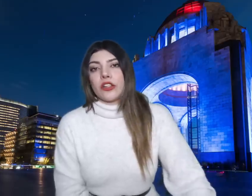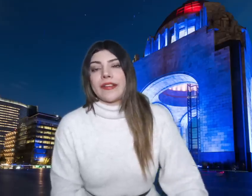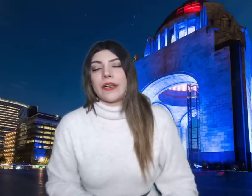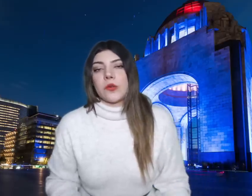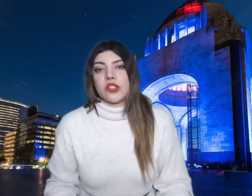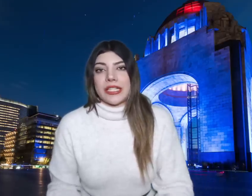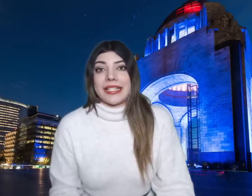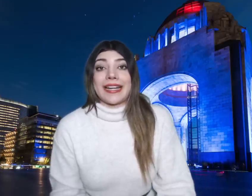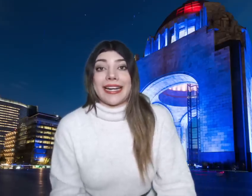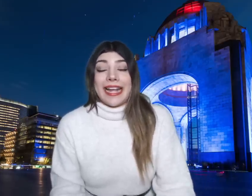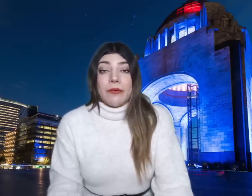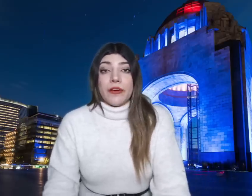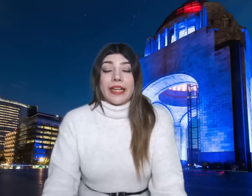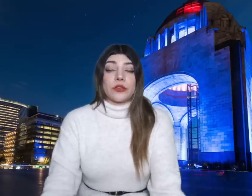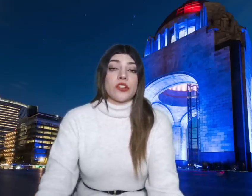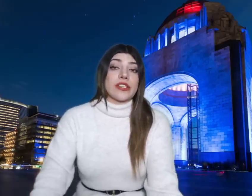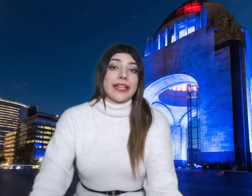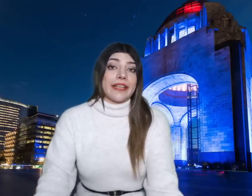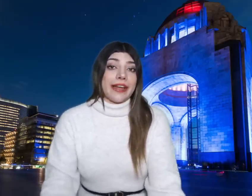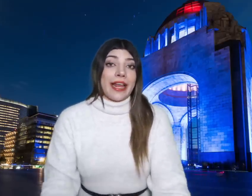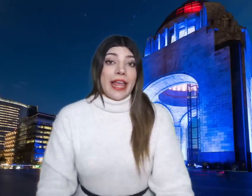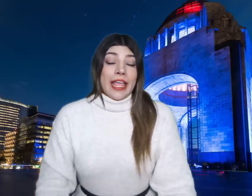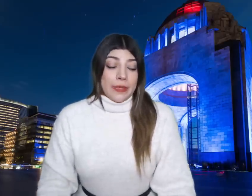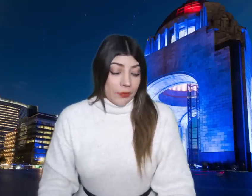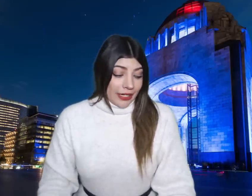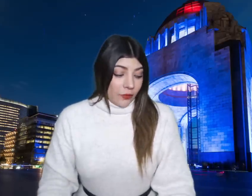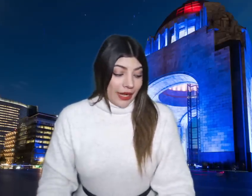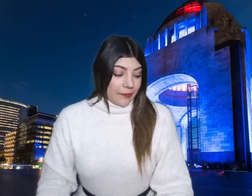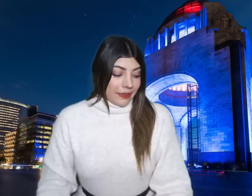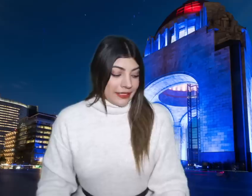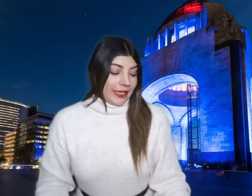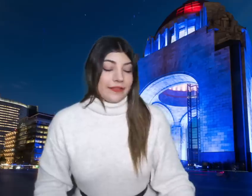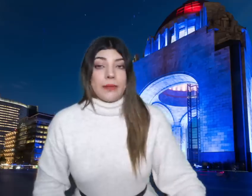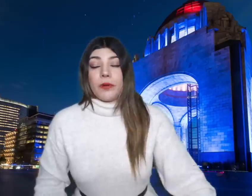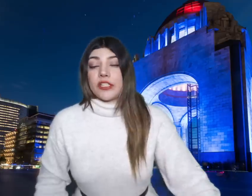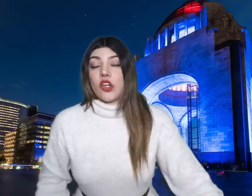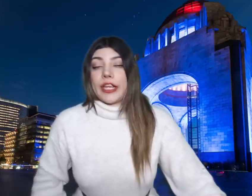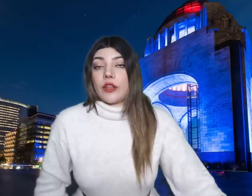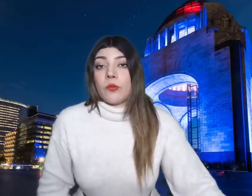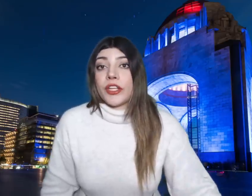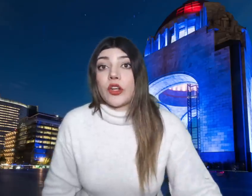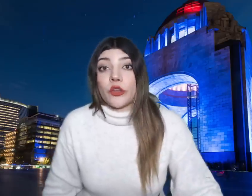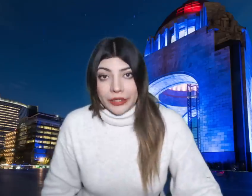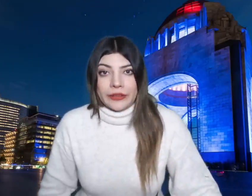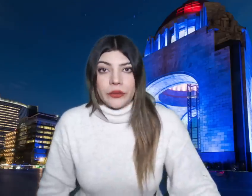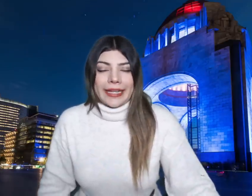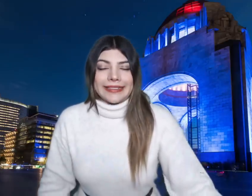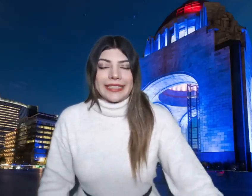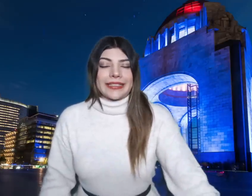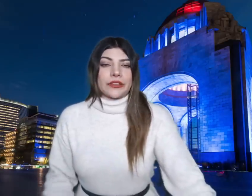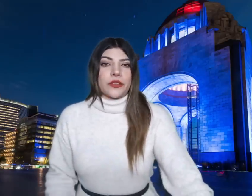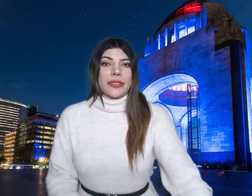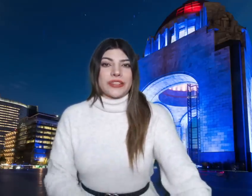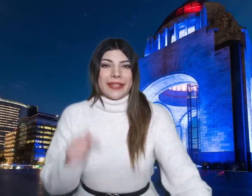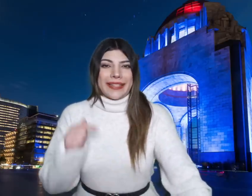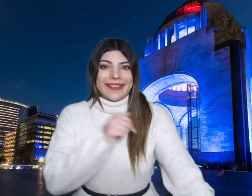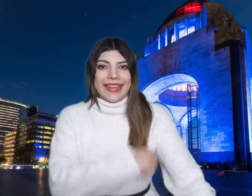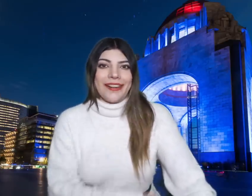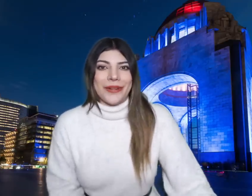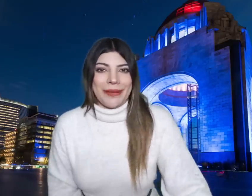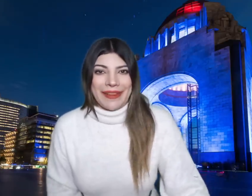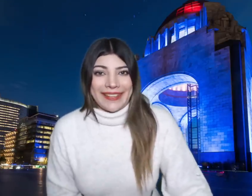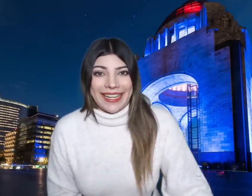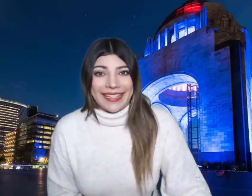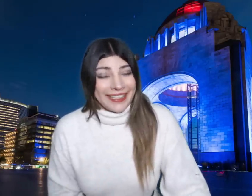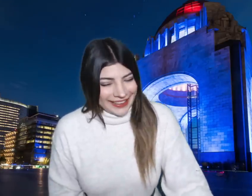Suprema Corte de Justicia. El relevo de Arturo Saldívar y por el cual el presidente pues no quedó muy contento. ¿De qué se trata todo esto? Aquí te